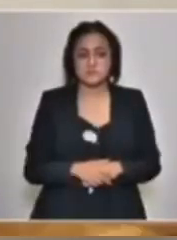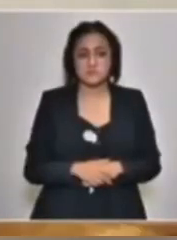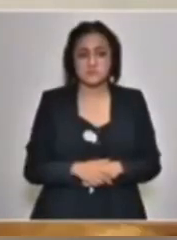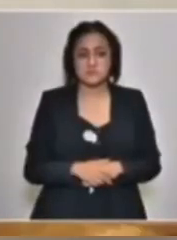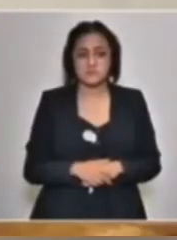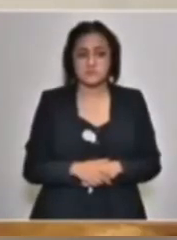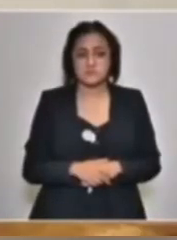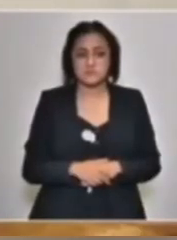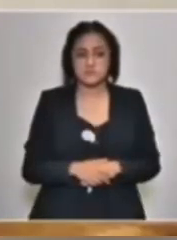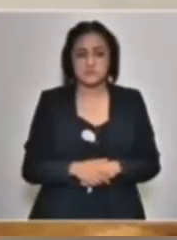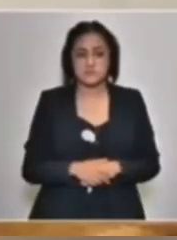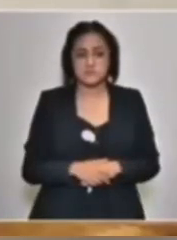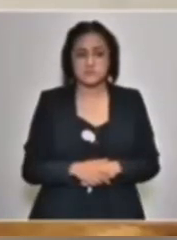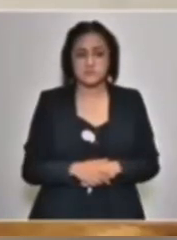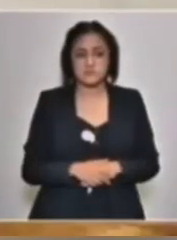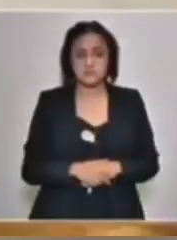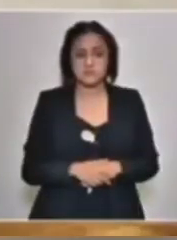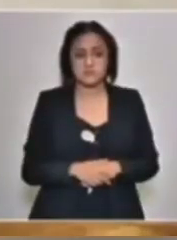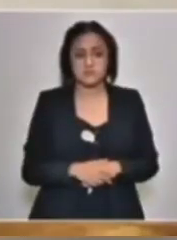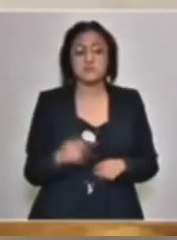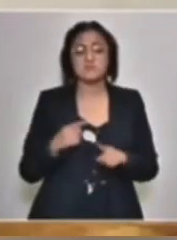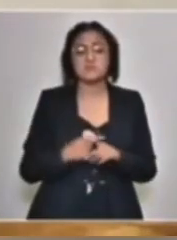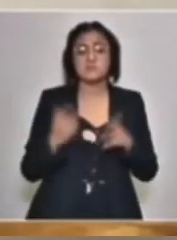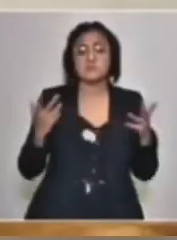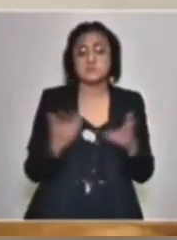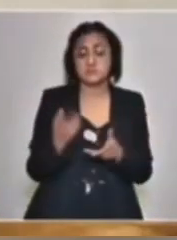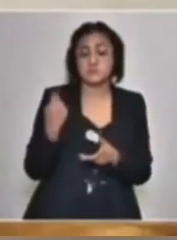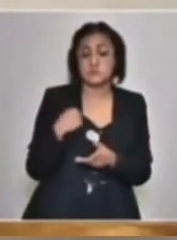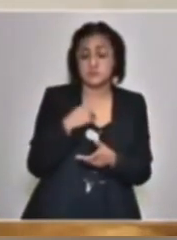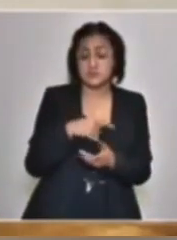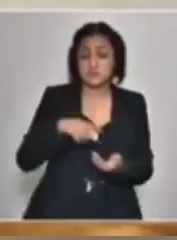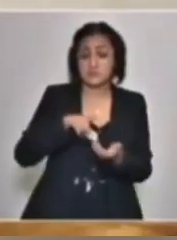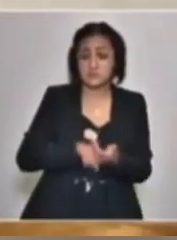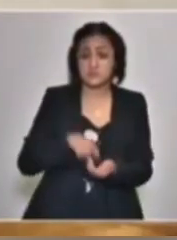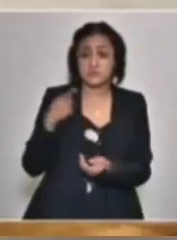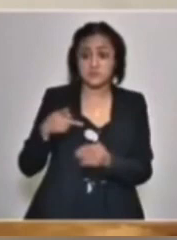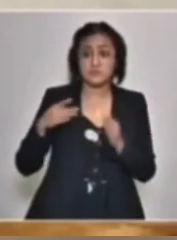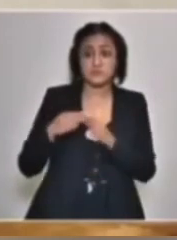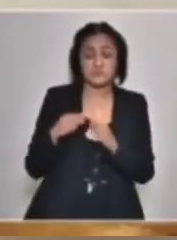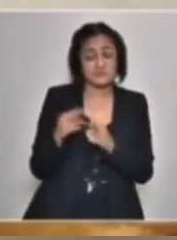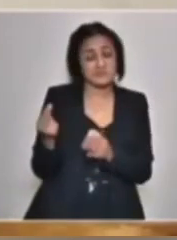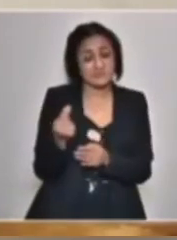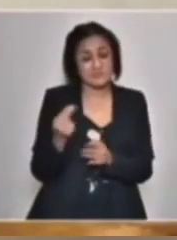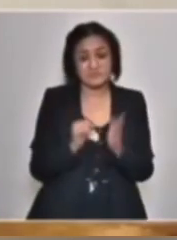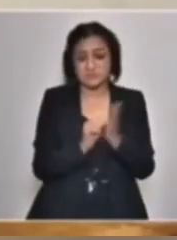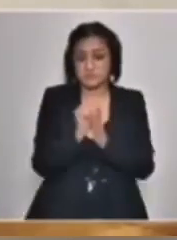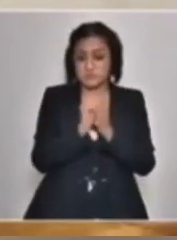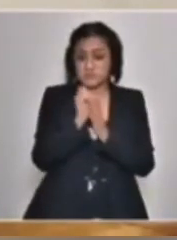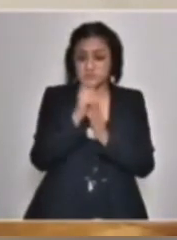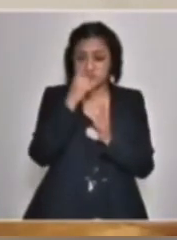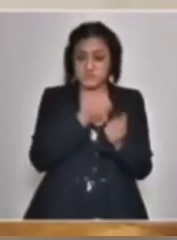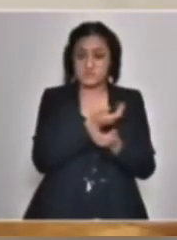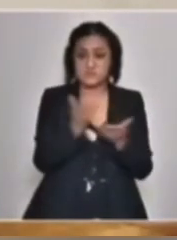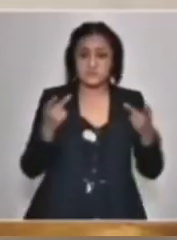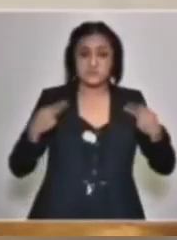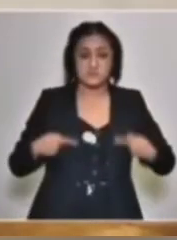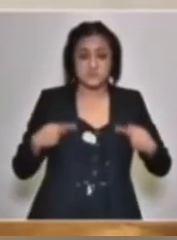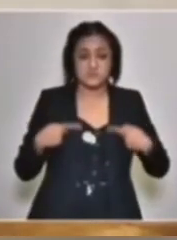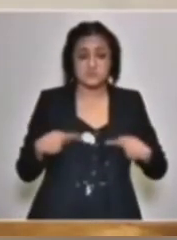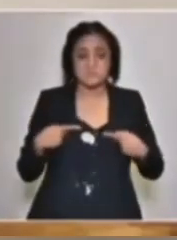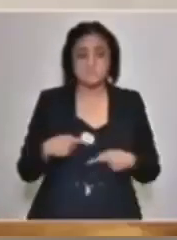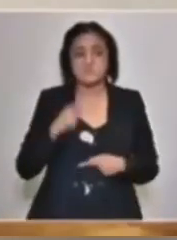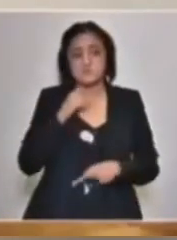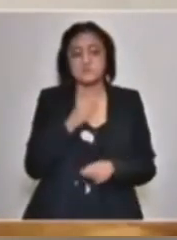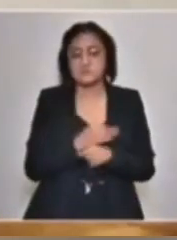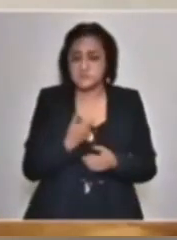de manera material las viviendas terminadas y poderlas entregar a la gente. Los fondos